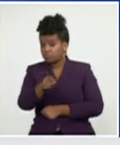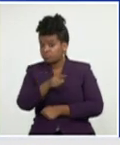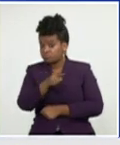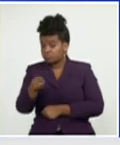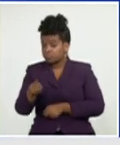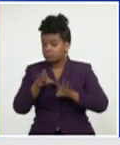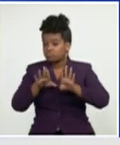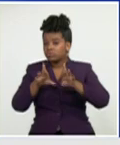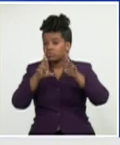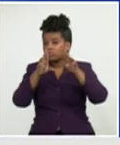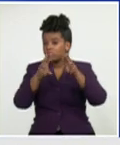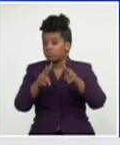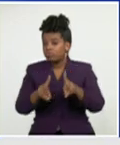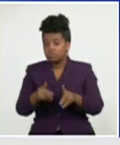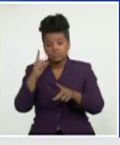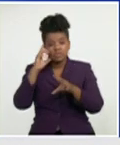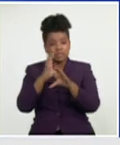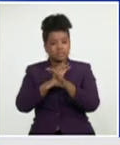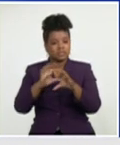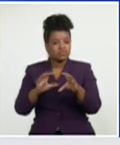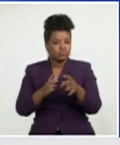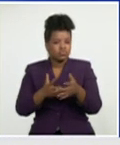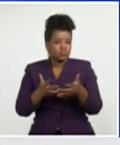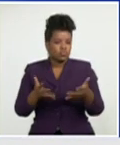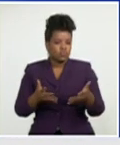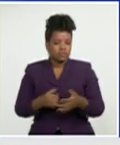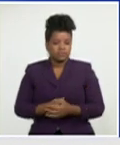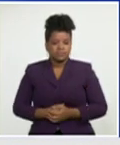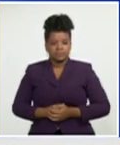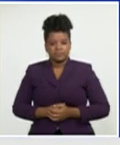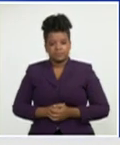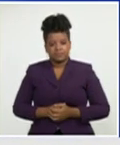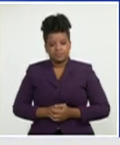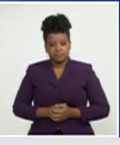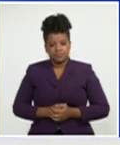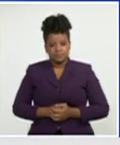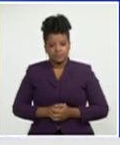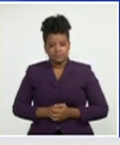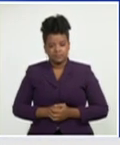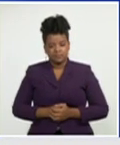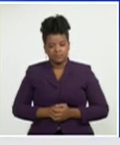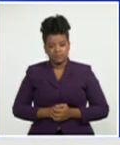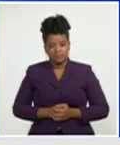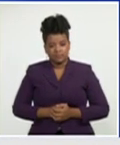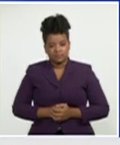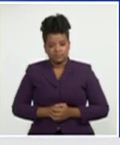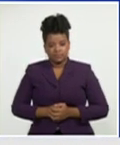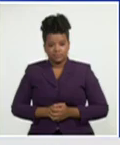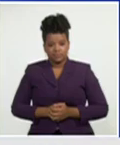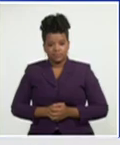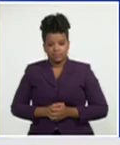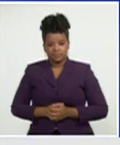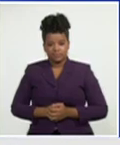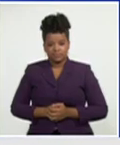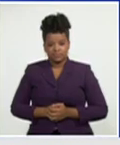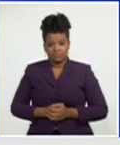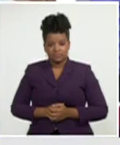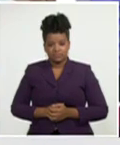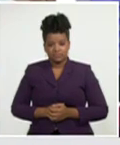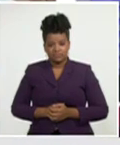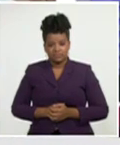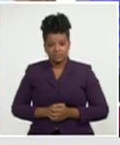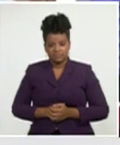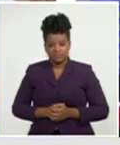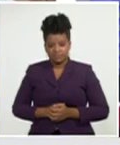¿Qué esperan los científicos del Instituto Finlay de Vacunas de este candidato vacunal en específico? Si nosotros en el mes